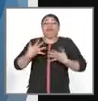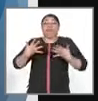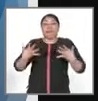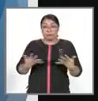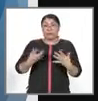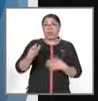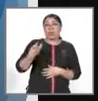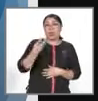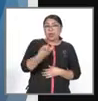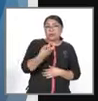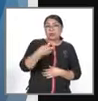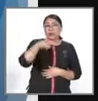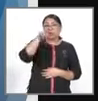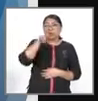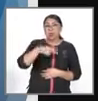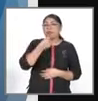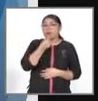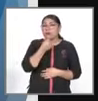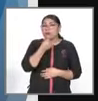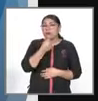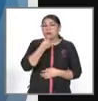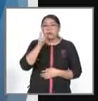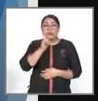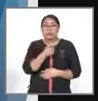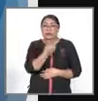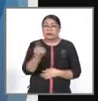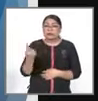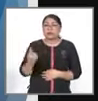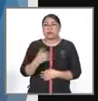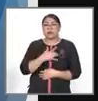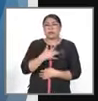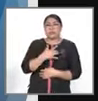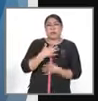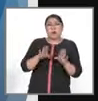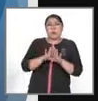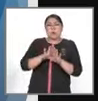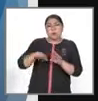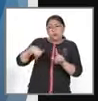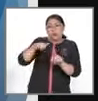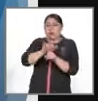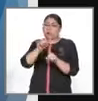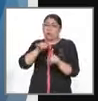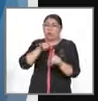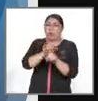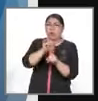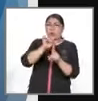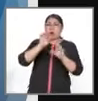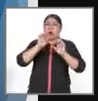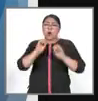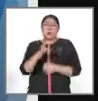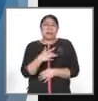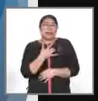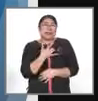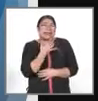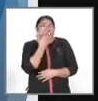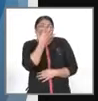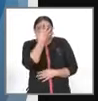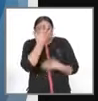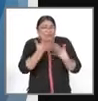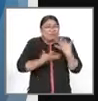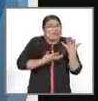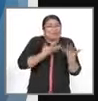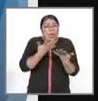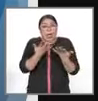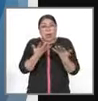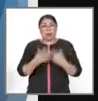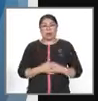complicaciones muy graves los niños están sufriendo de ansiedad sufren de bullying sufren de problemas adaptativos y sobre todo eh